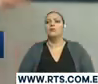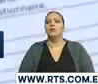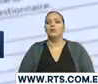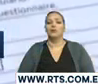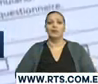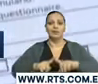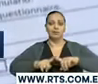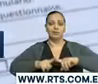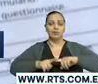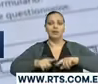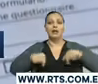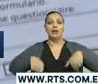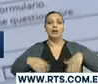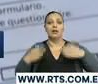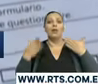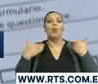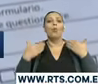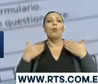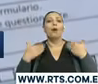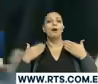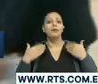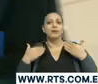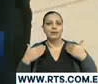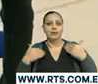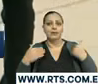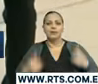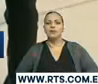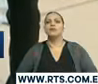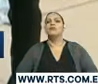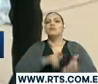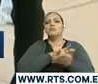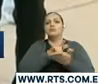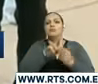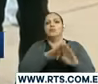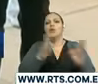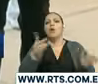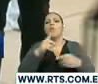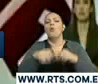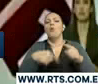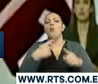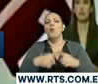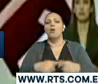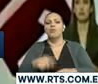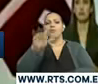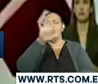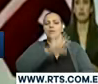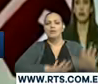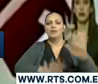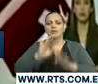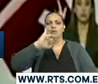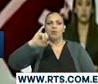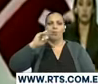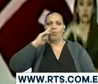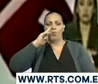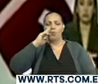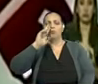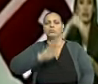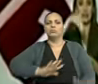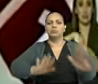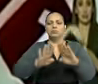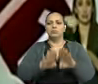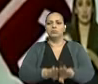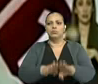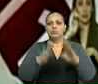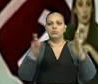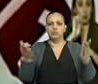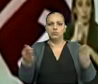país, las medidas de seguridad continuarán siendo el aislamiento preventivo obligatorio. Las frecuencias nacionales e internacionales